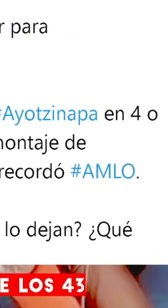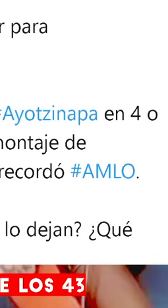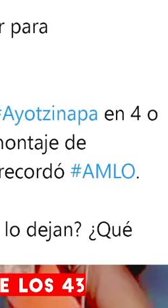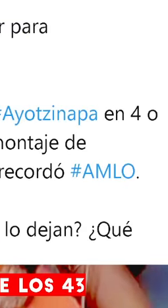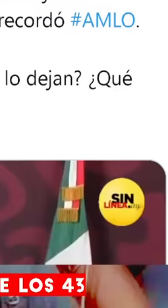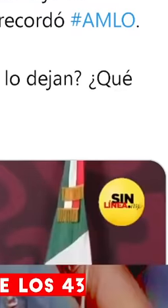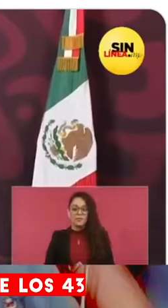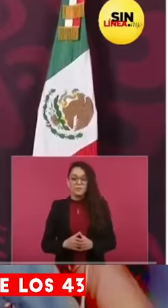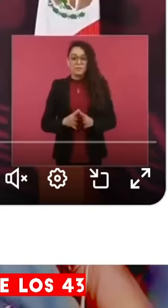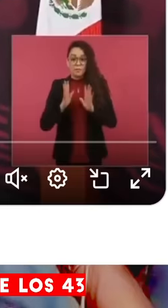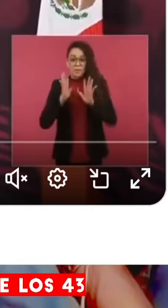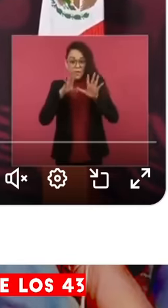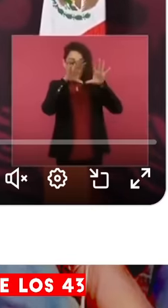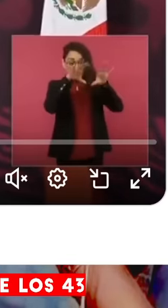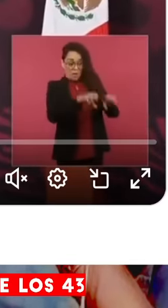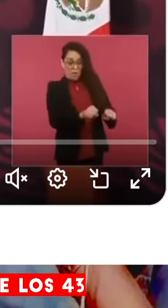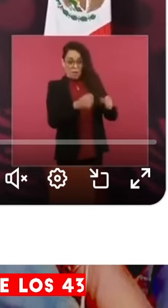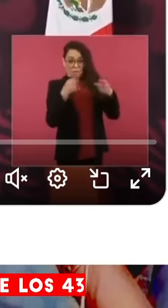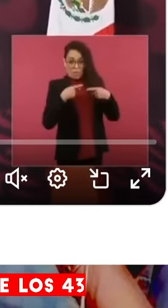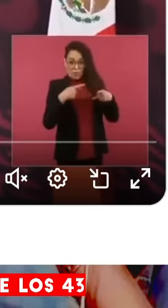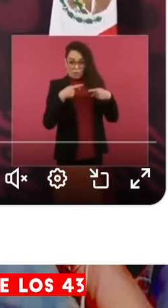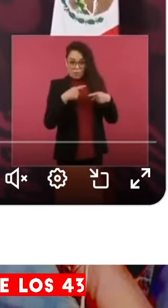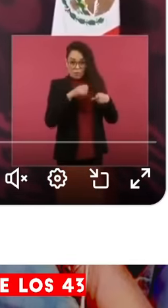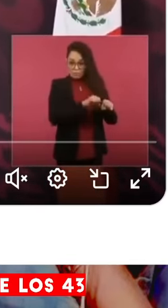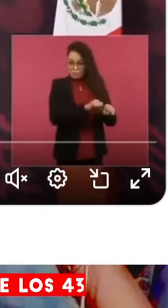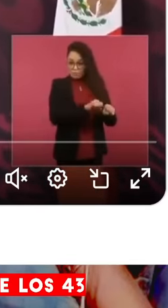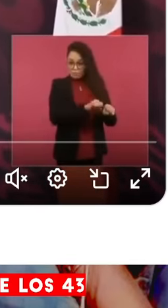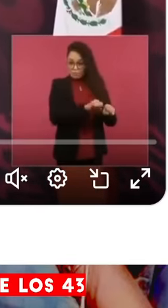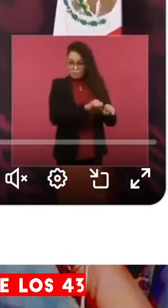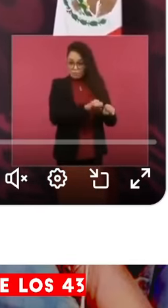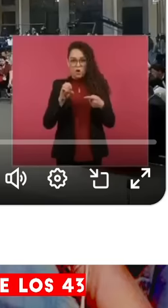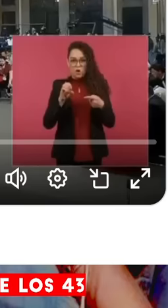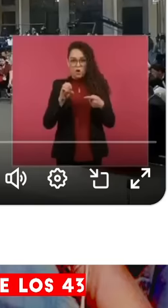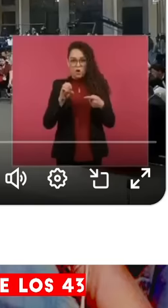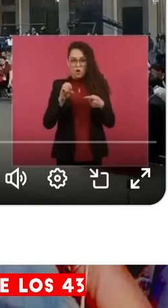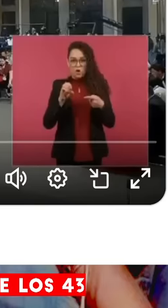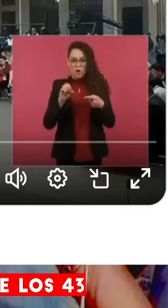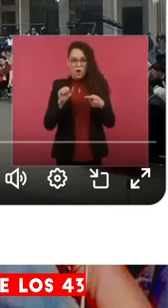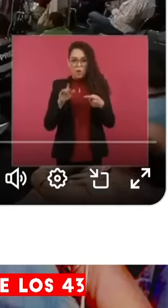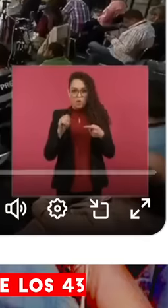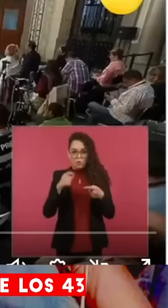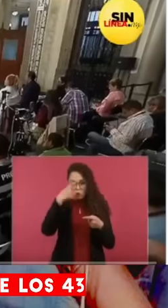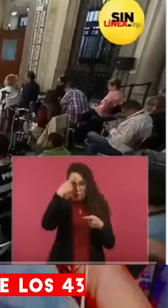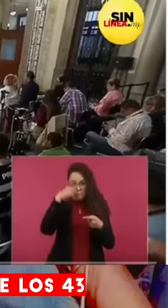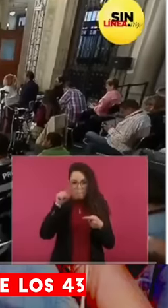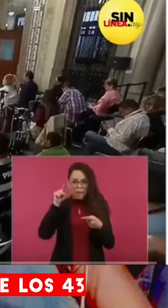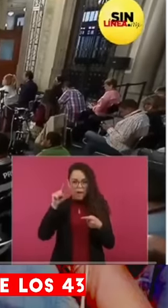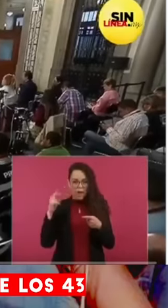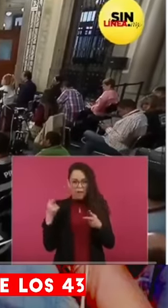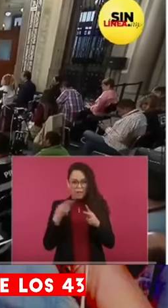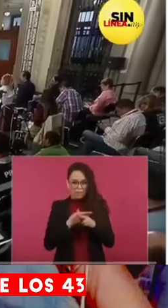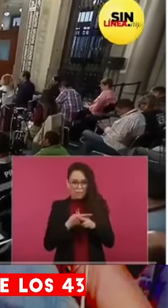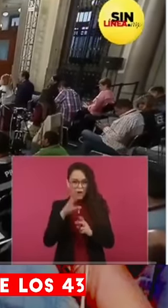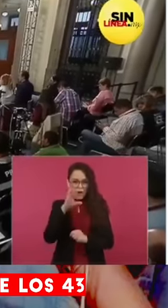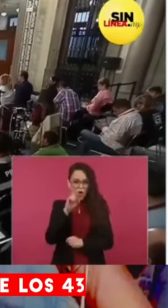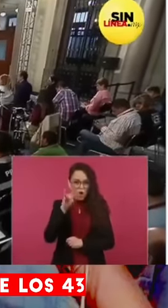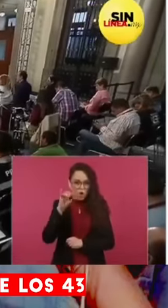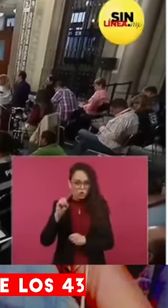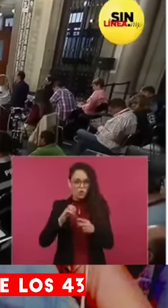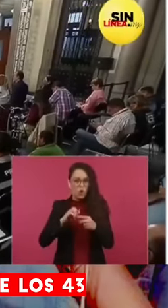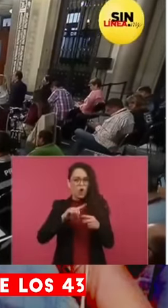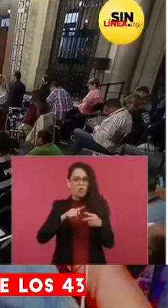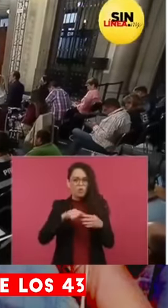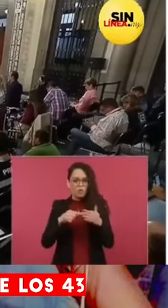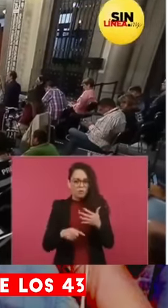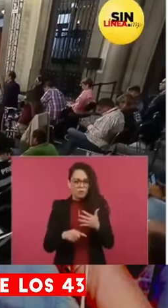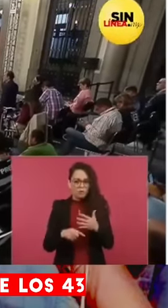a ver parte de lo que dijo esta conferencia matutina el presidente López Obrador. Torturado por más lo